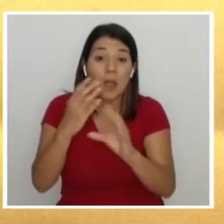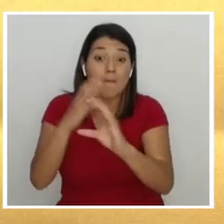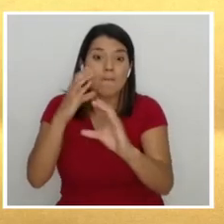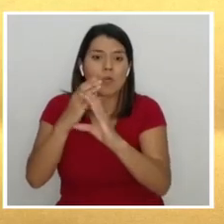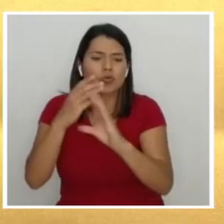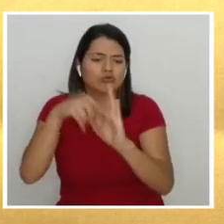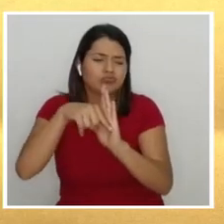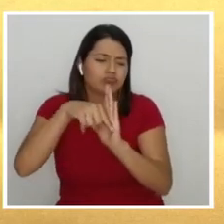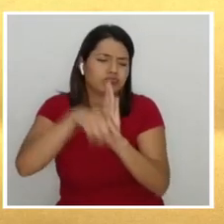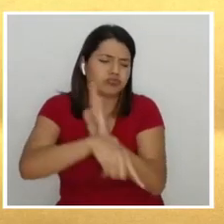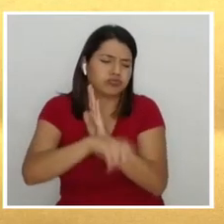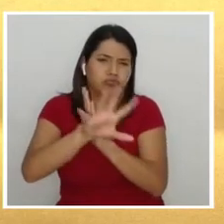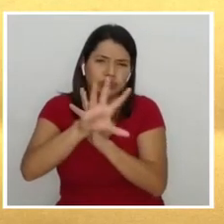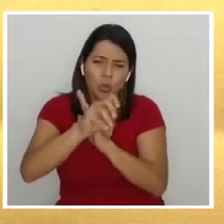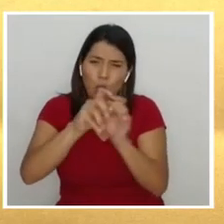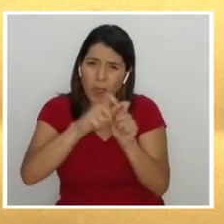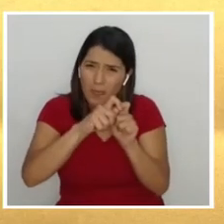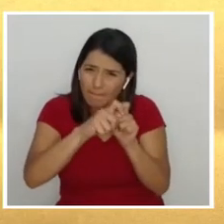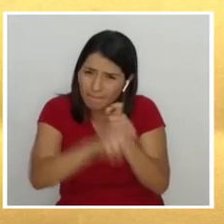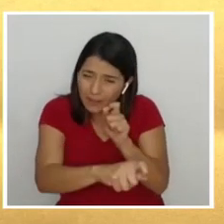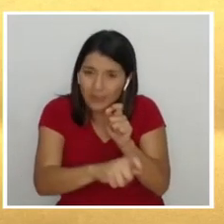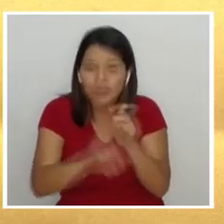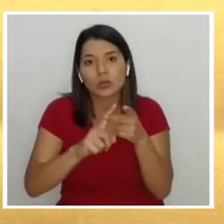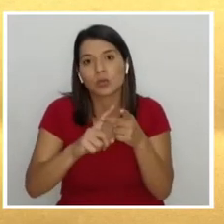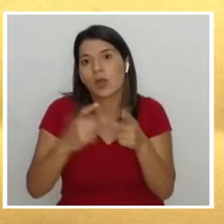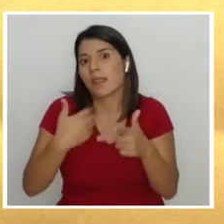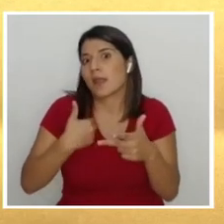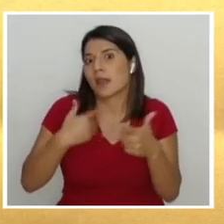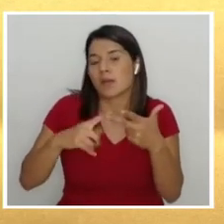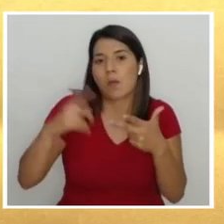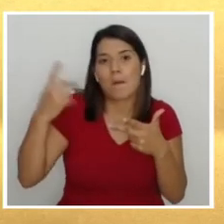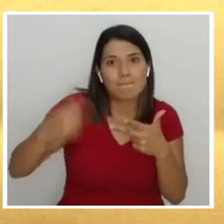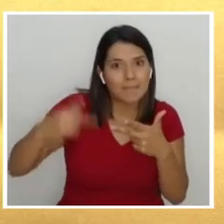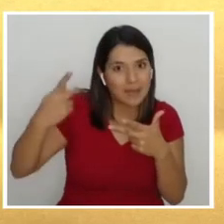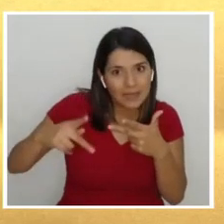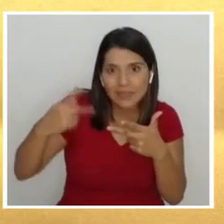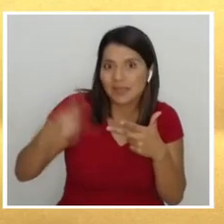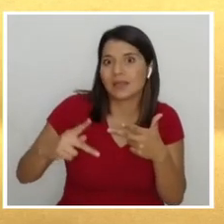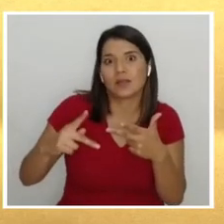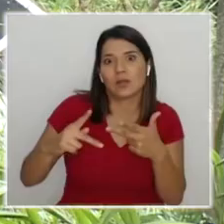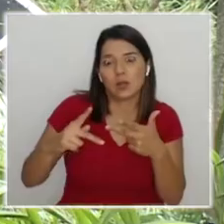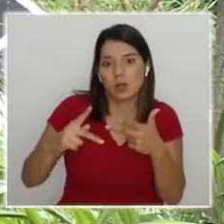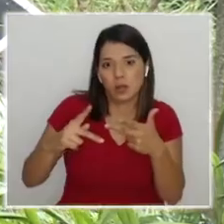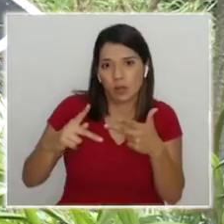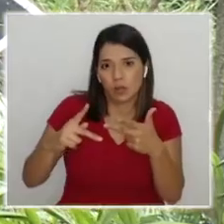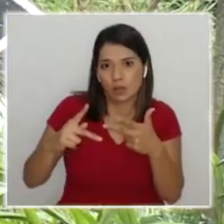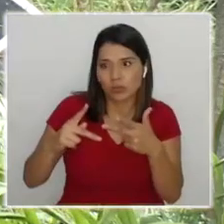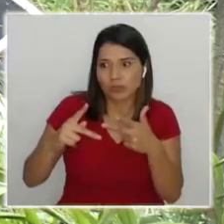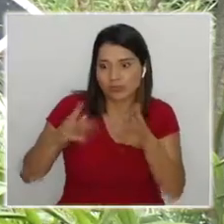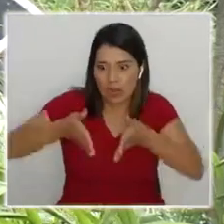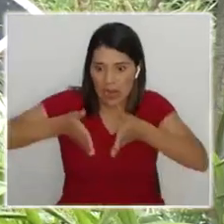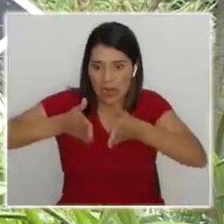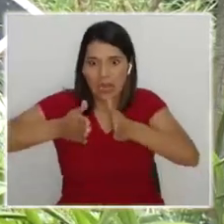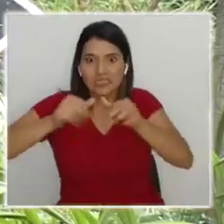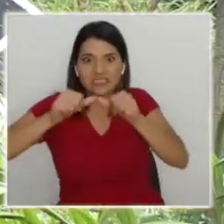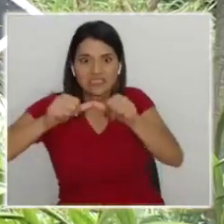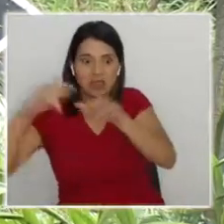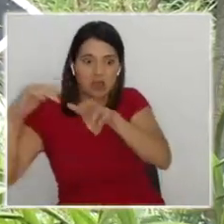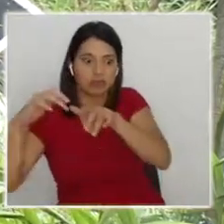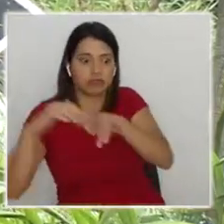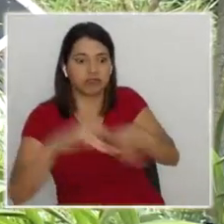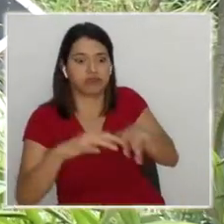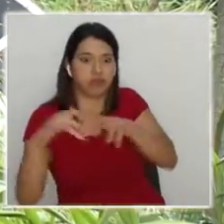tenemos el potencial peligro de que bajara más material y terminara de agravar la